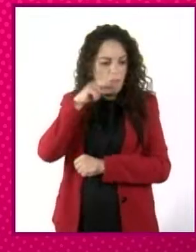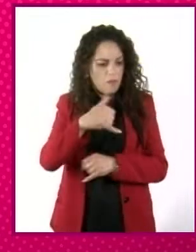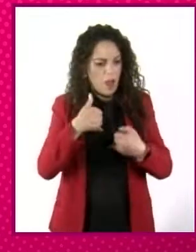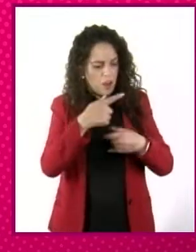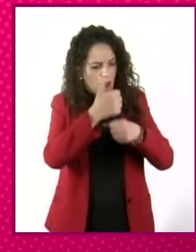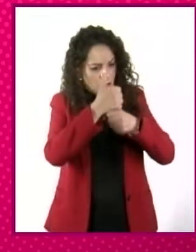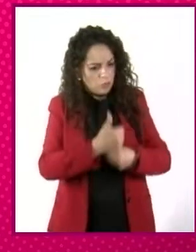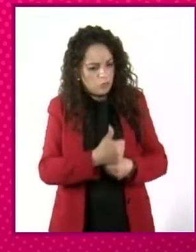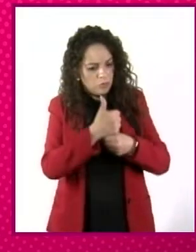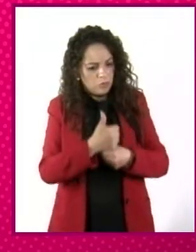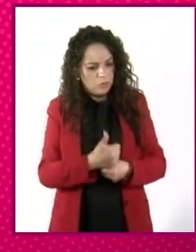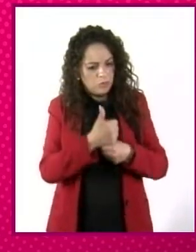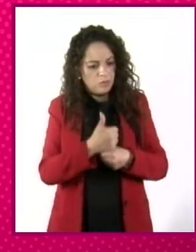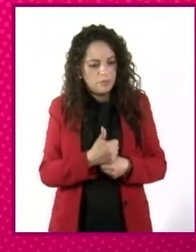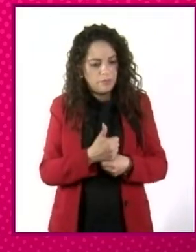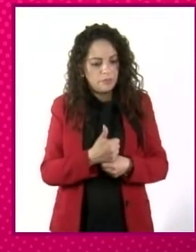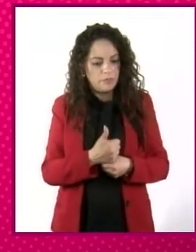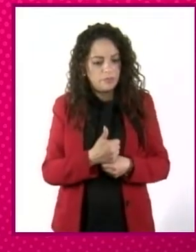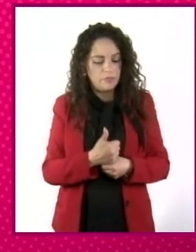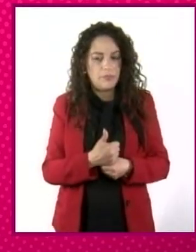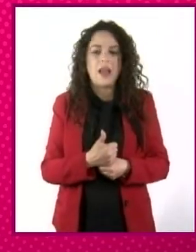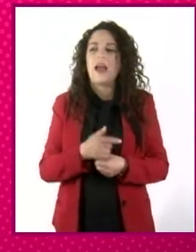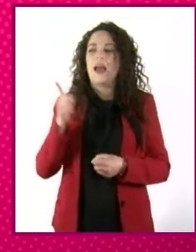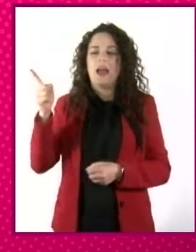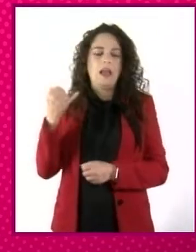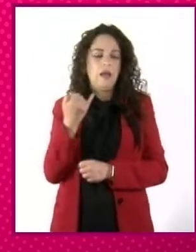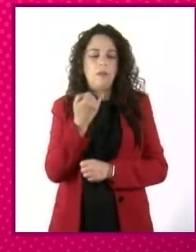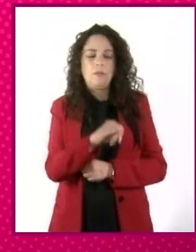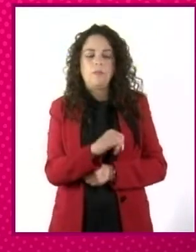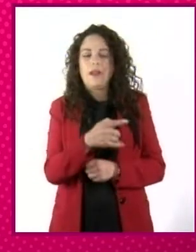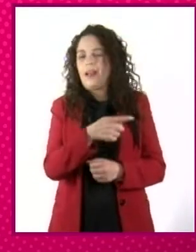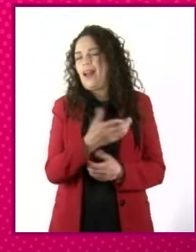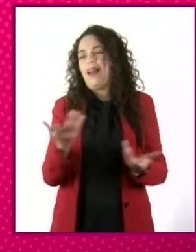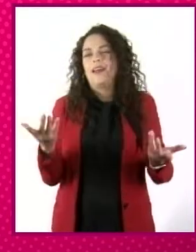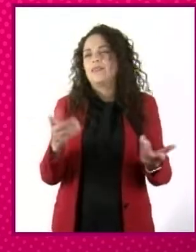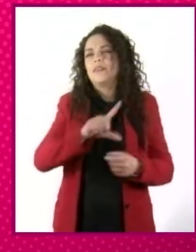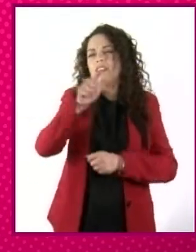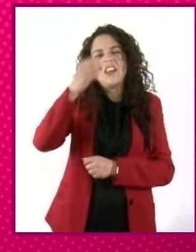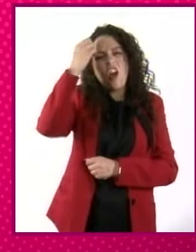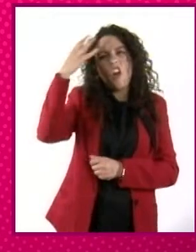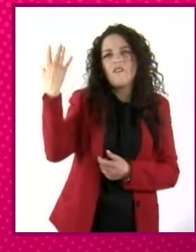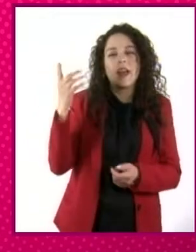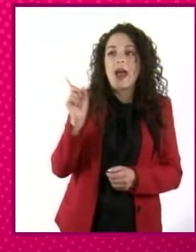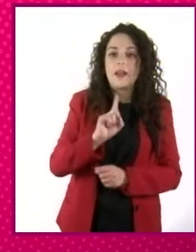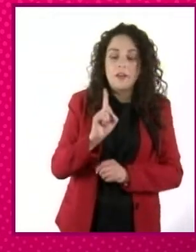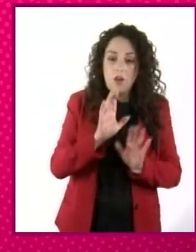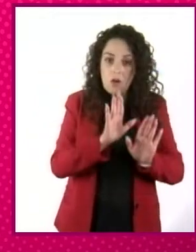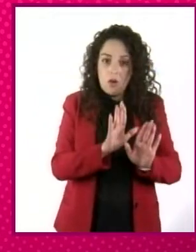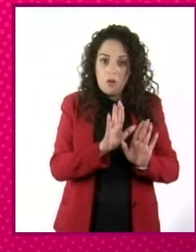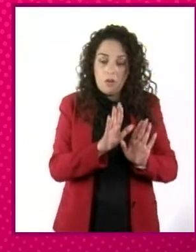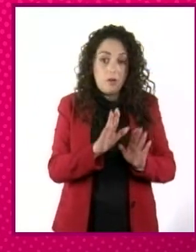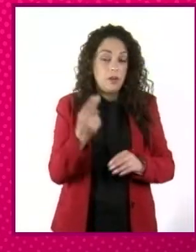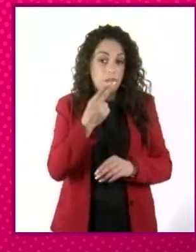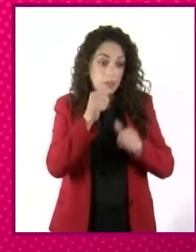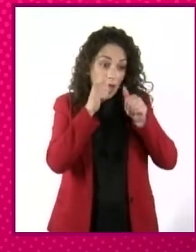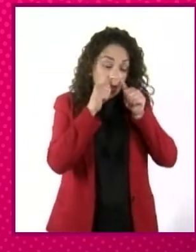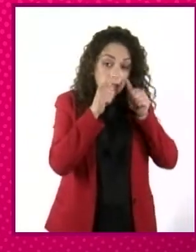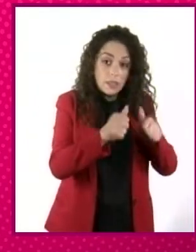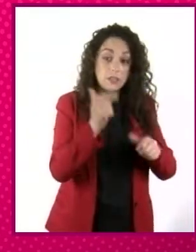por desamor, no invaliden ese dolor, no invaliden ese sufrimiento, ¿cierto? Pero también es importante mostrar